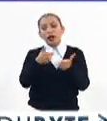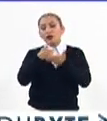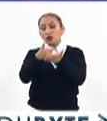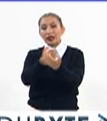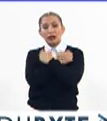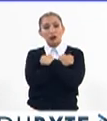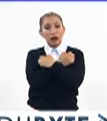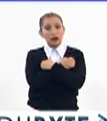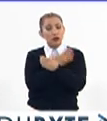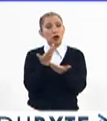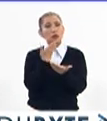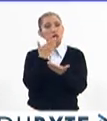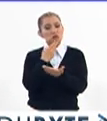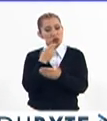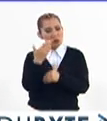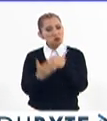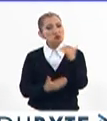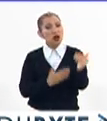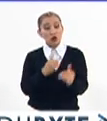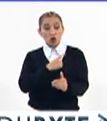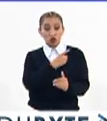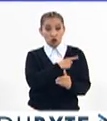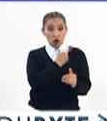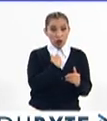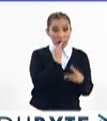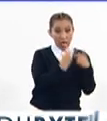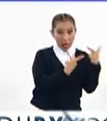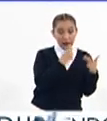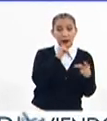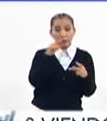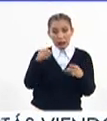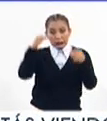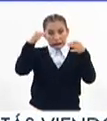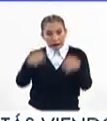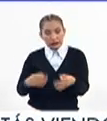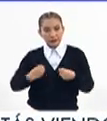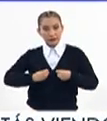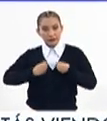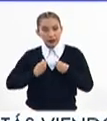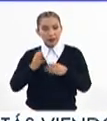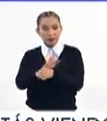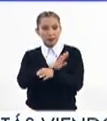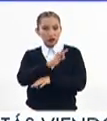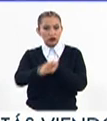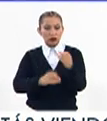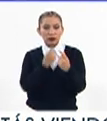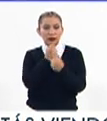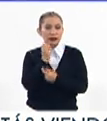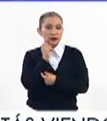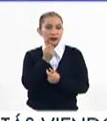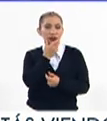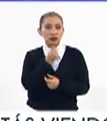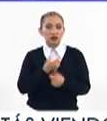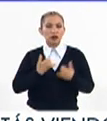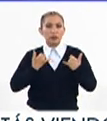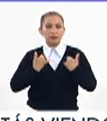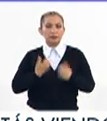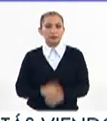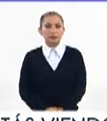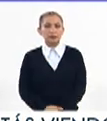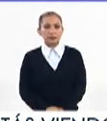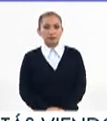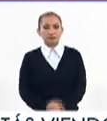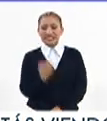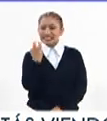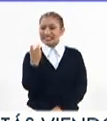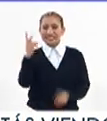permita que la educación sea funcional no solo en el discurso, sino en la práctica en beneficio de las niñas, niños y jóvenes.